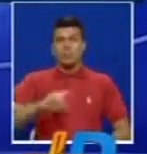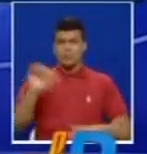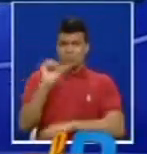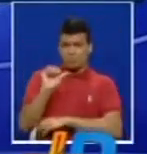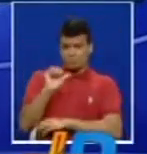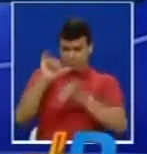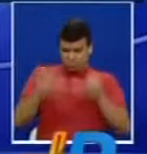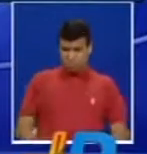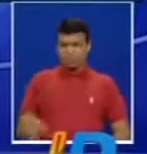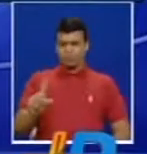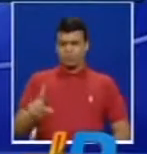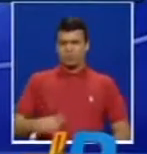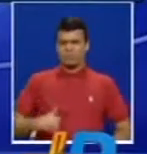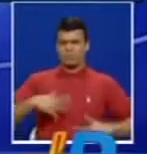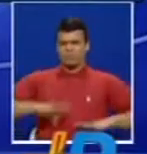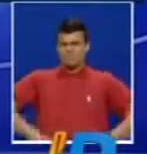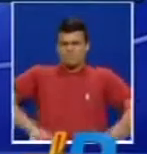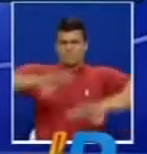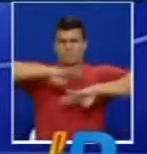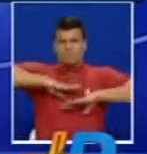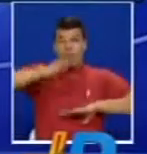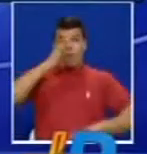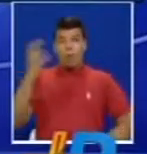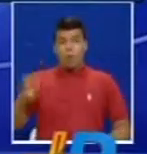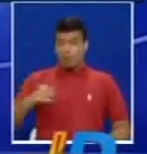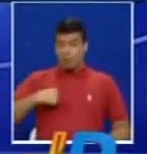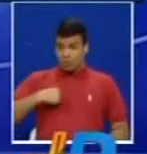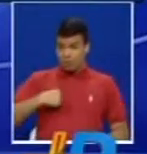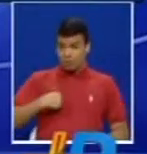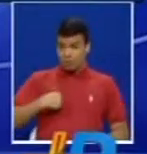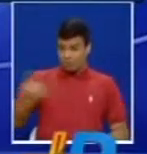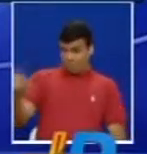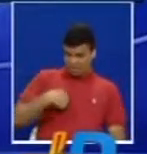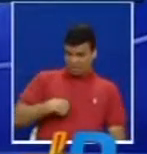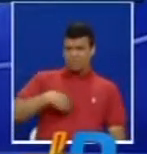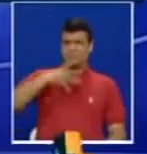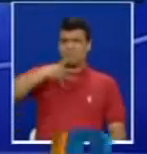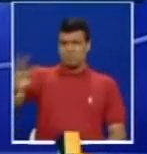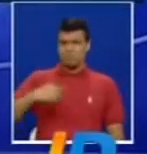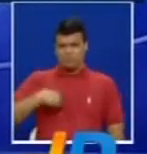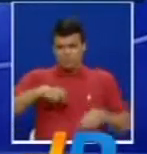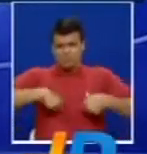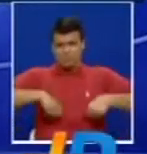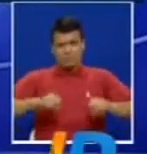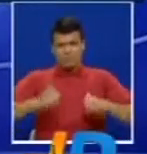acuden a la intolerancia. Un hombre que decidió prenderle fuego a su motocicleta y un conductor